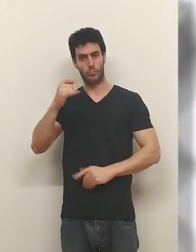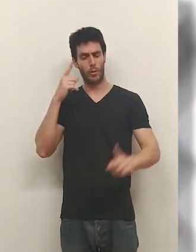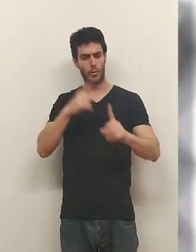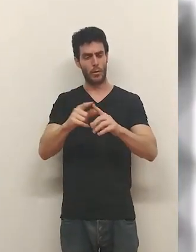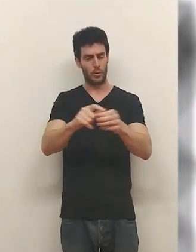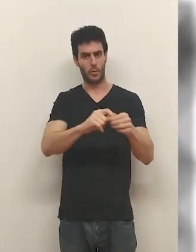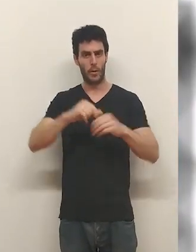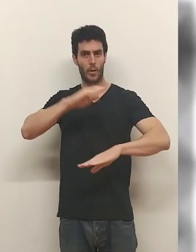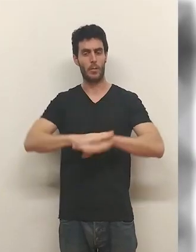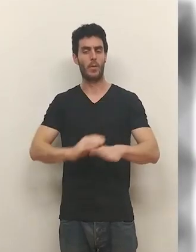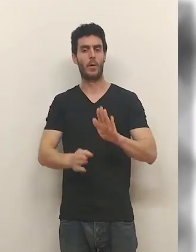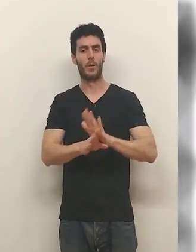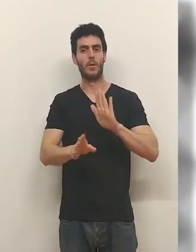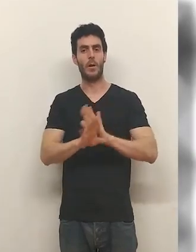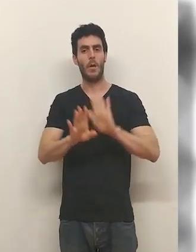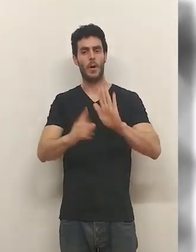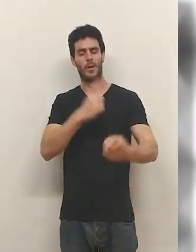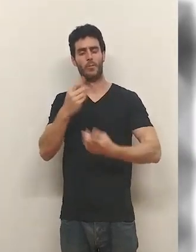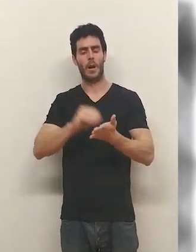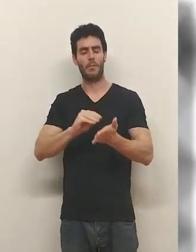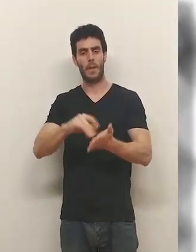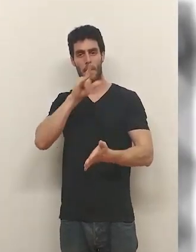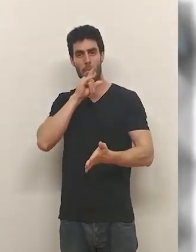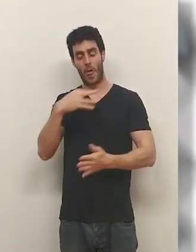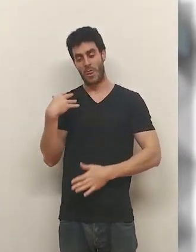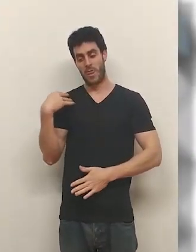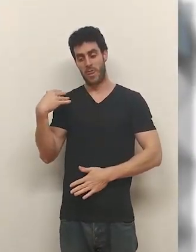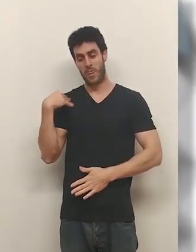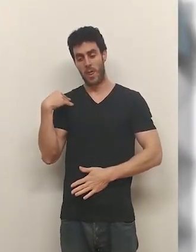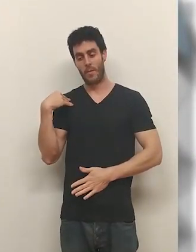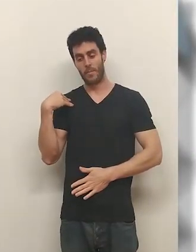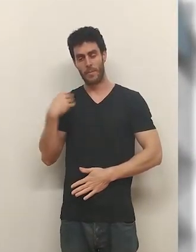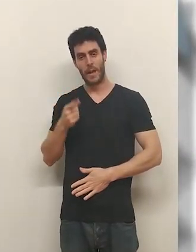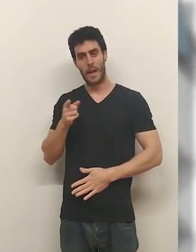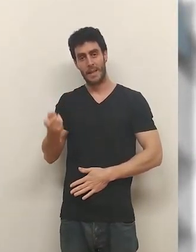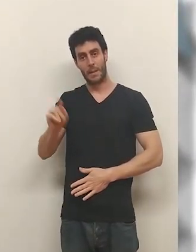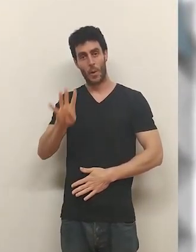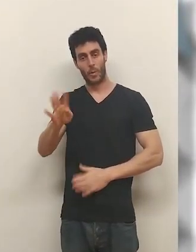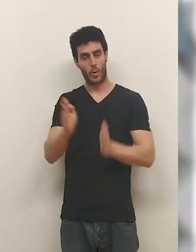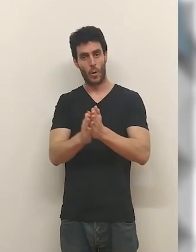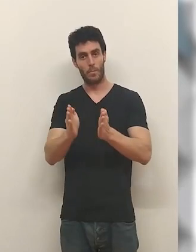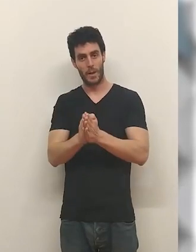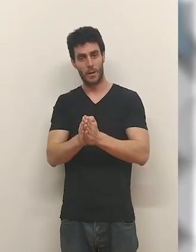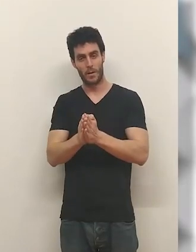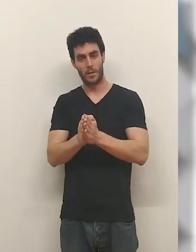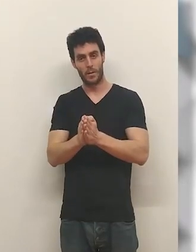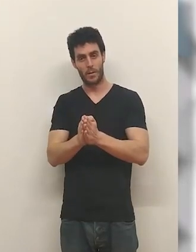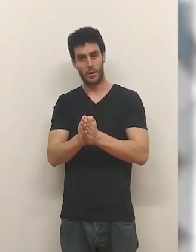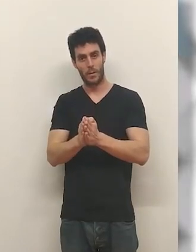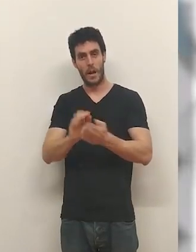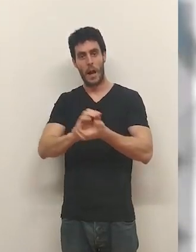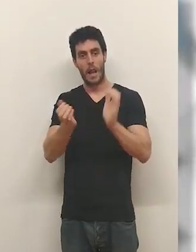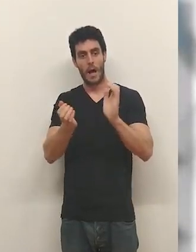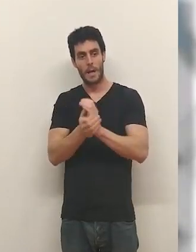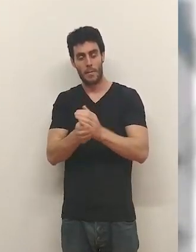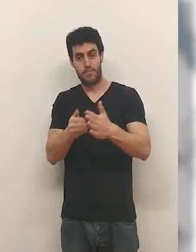retos solidarios, aunque no siempre salen bien. De hecho, hace unos días, él y cuatro compañeros se quedaron atrapados en